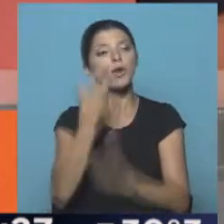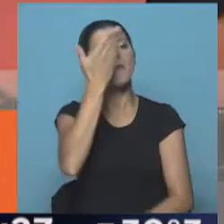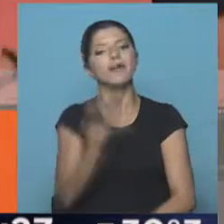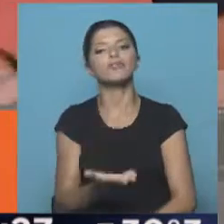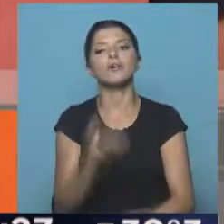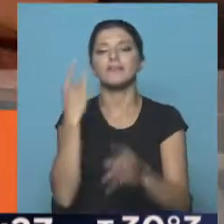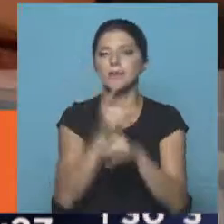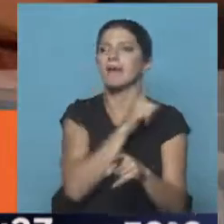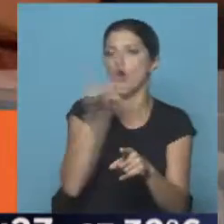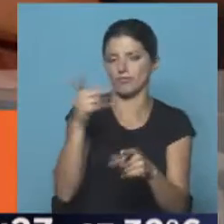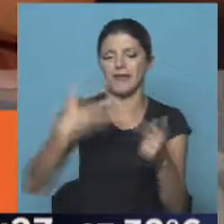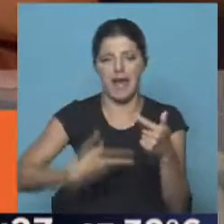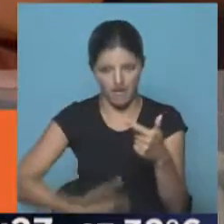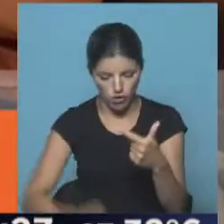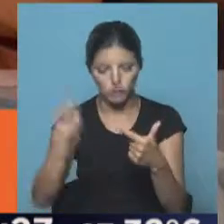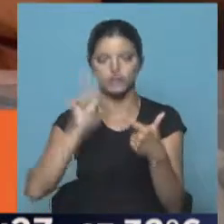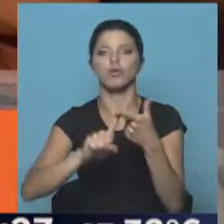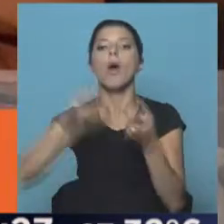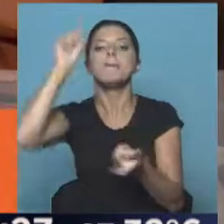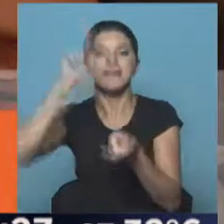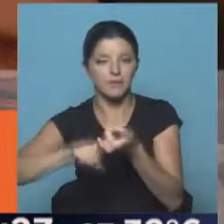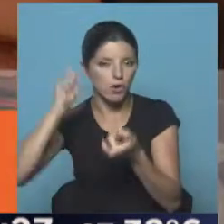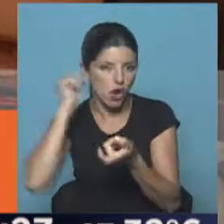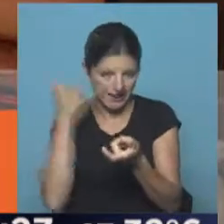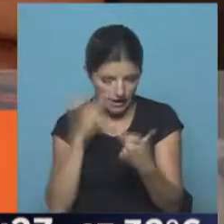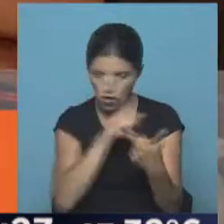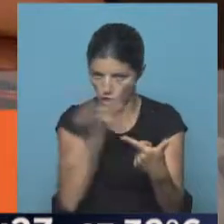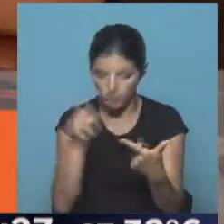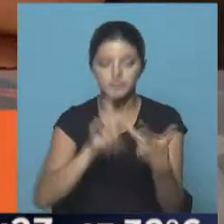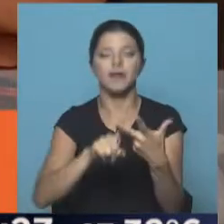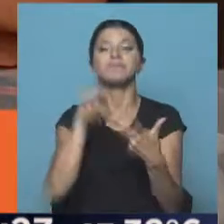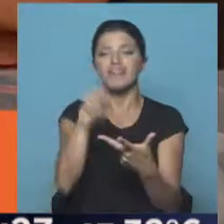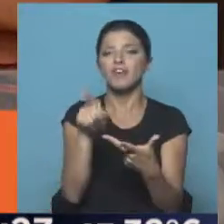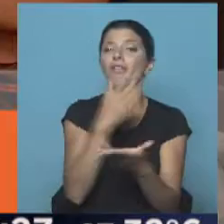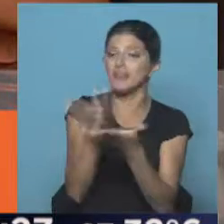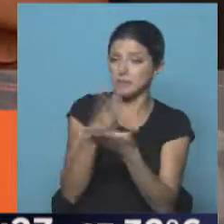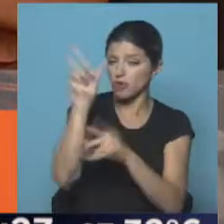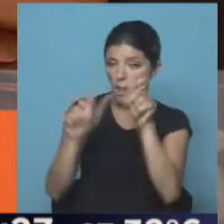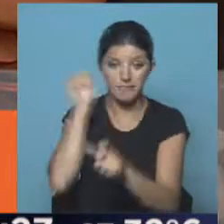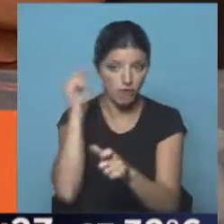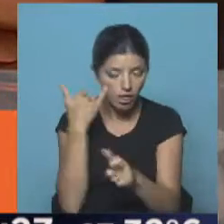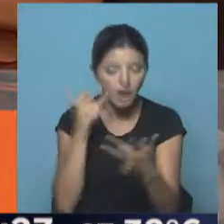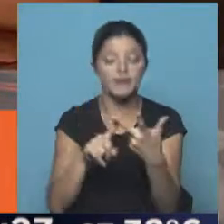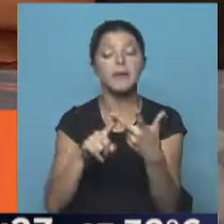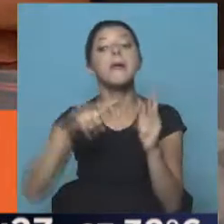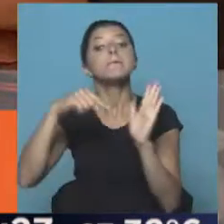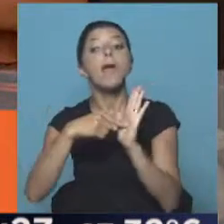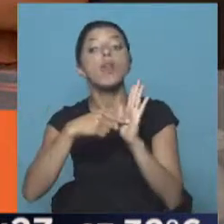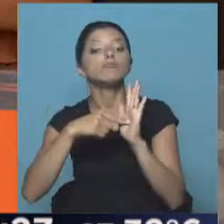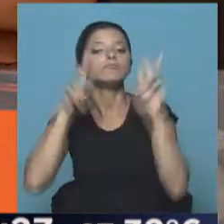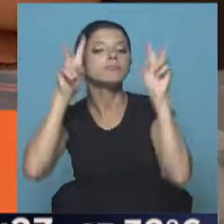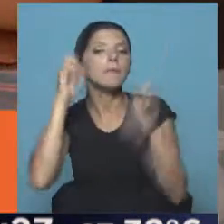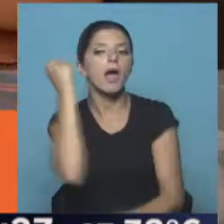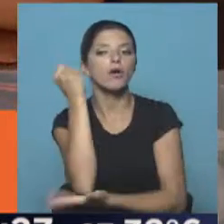contra el aborto, contra el matrimonio gay, tiene expresiones antihomosexuales y demás. Sin embargo, en lo que es economía no está tan a